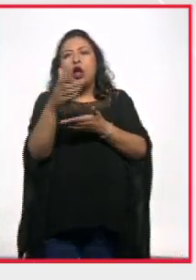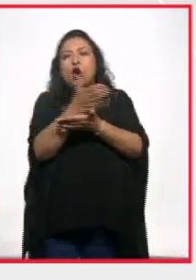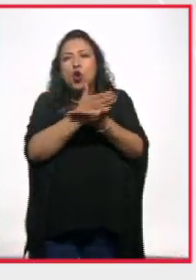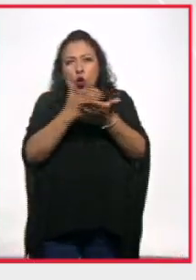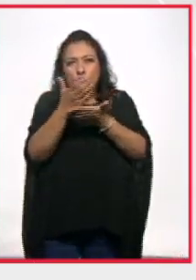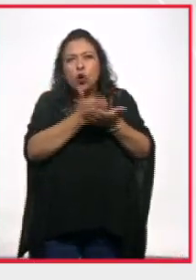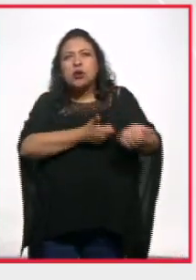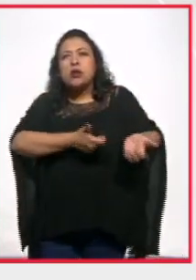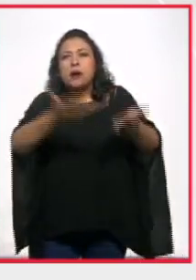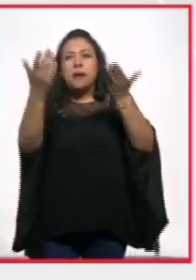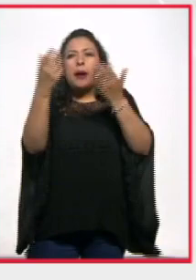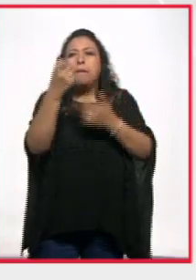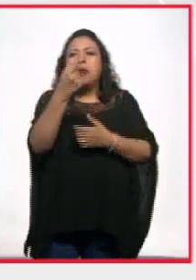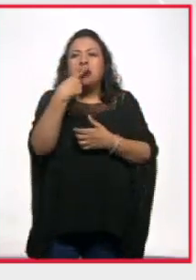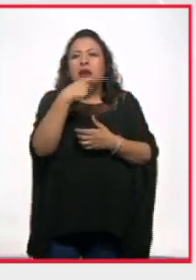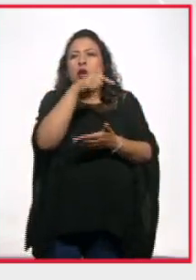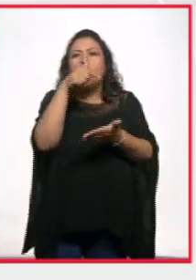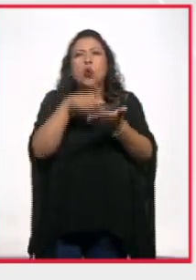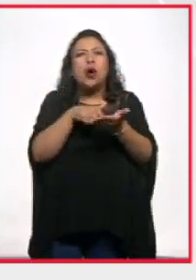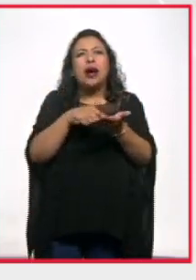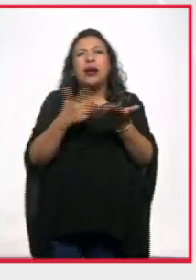para poder llevar medicina a estos lugares donde hay